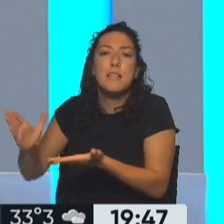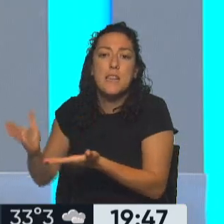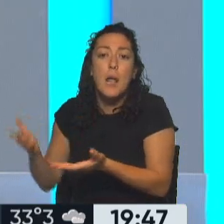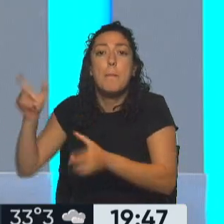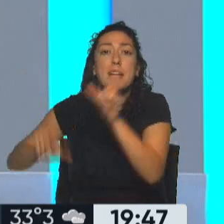paga